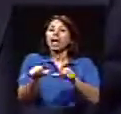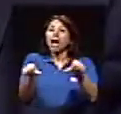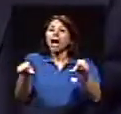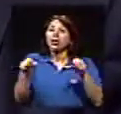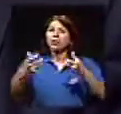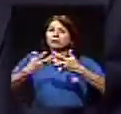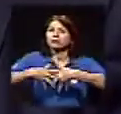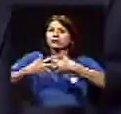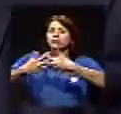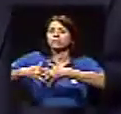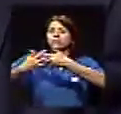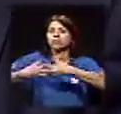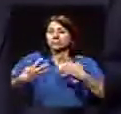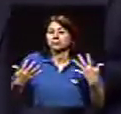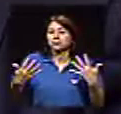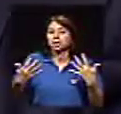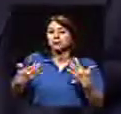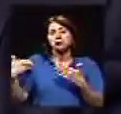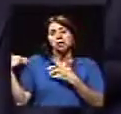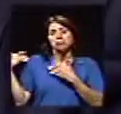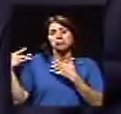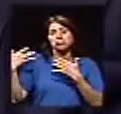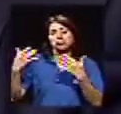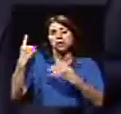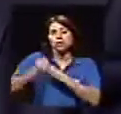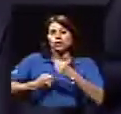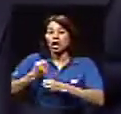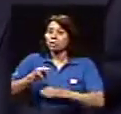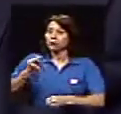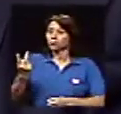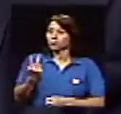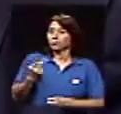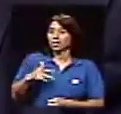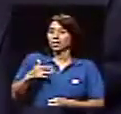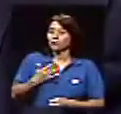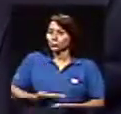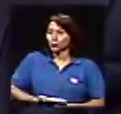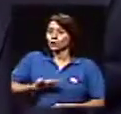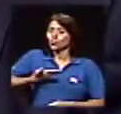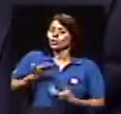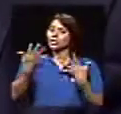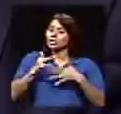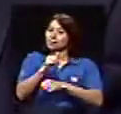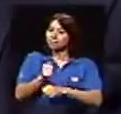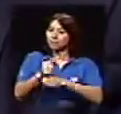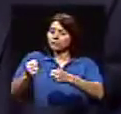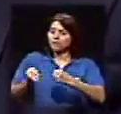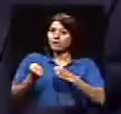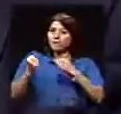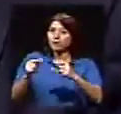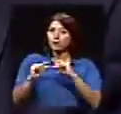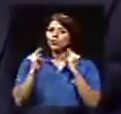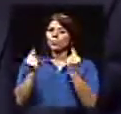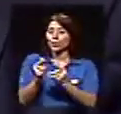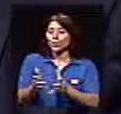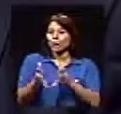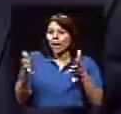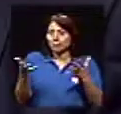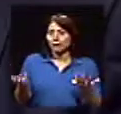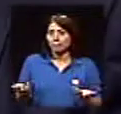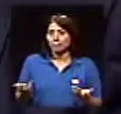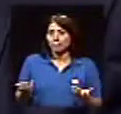la verdad es que después de muchos años nos sentimos muy orgullosos de que hemos consolidado un grupo muy, muy grande, un